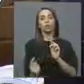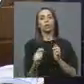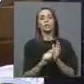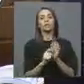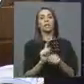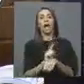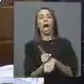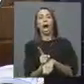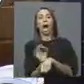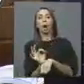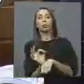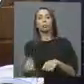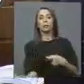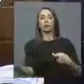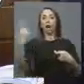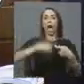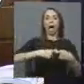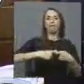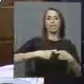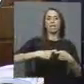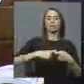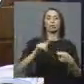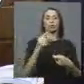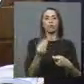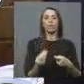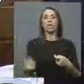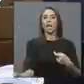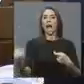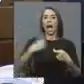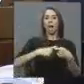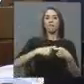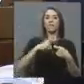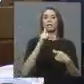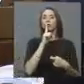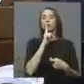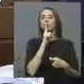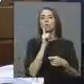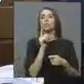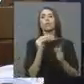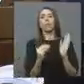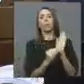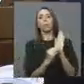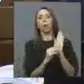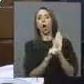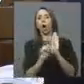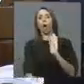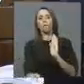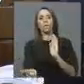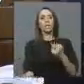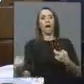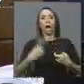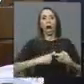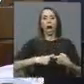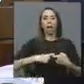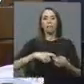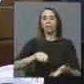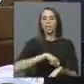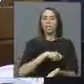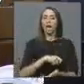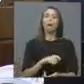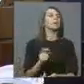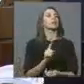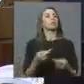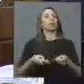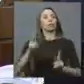automática impropia una afiliación encubierta obligatoria que sin duda no va a pasar el